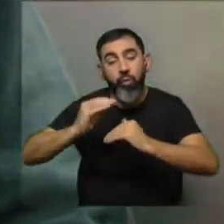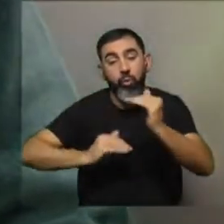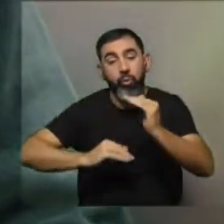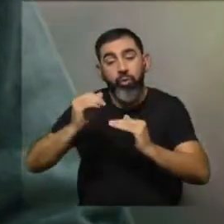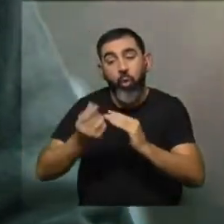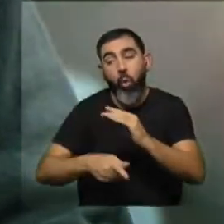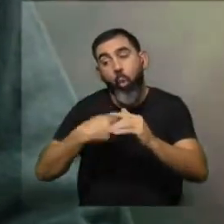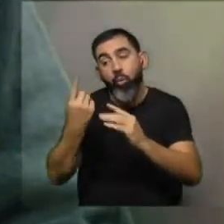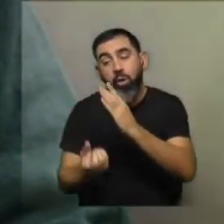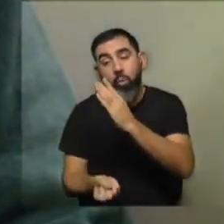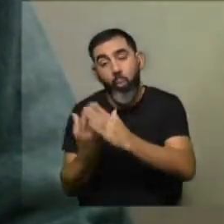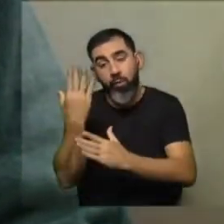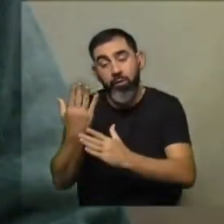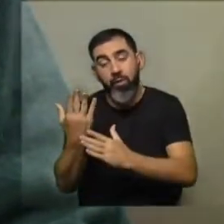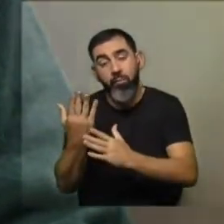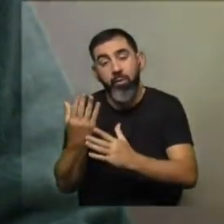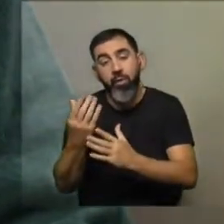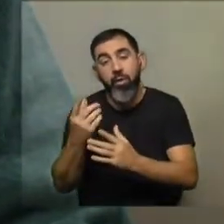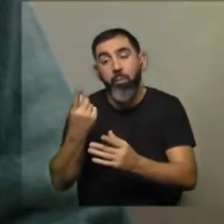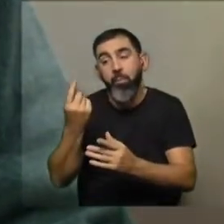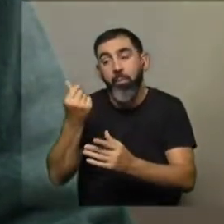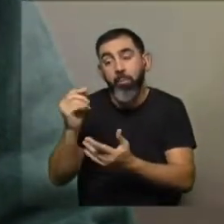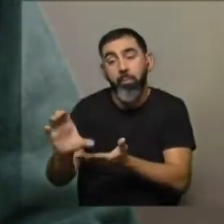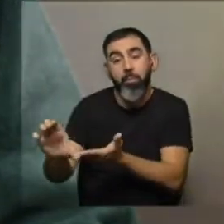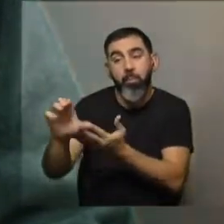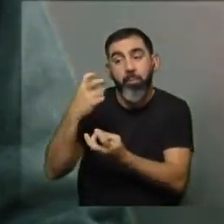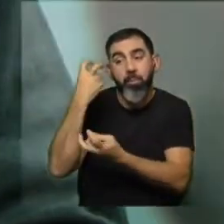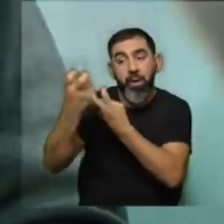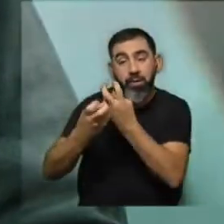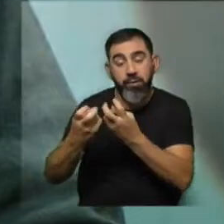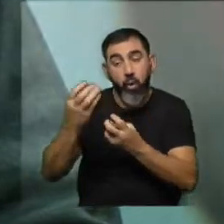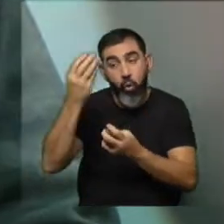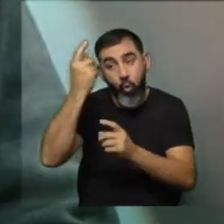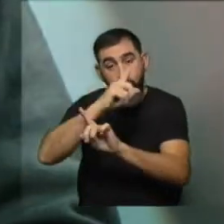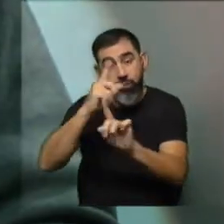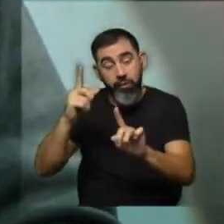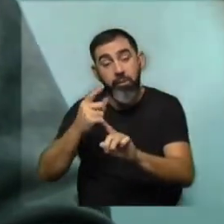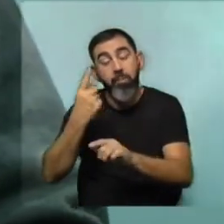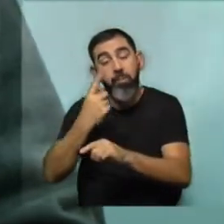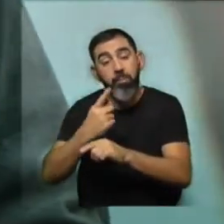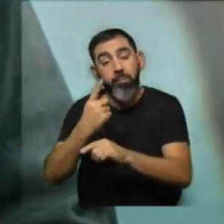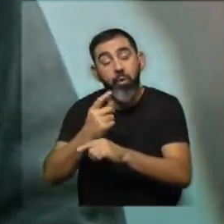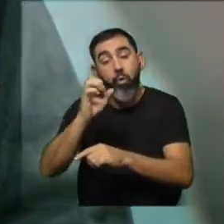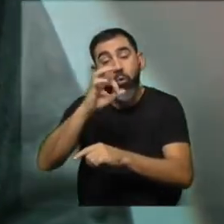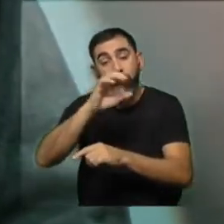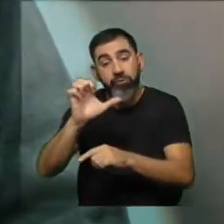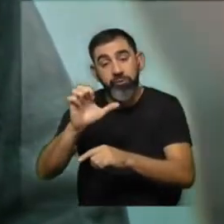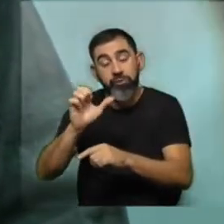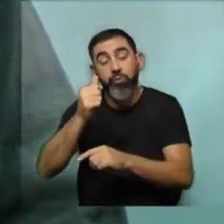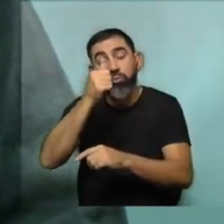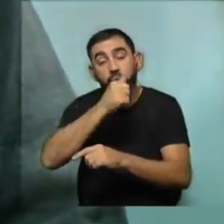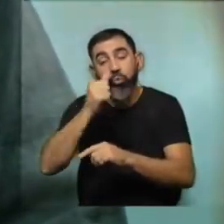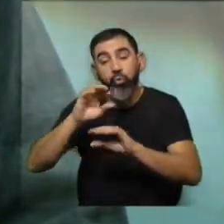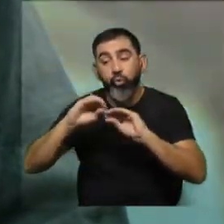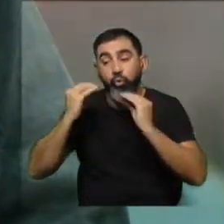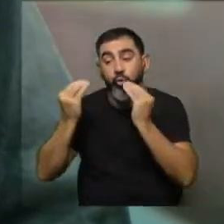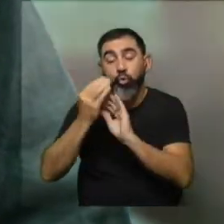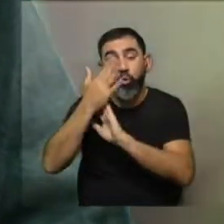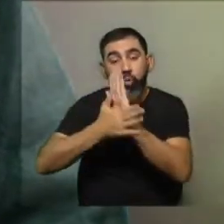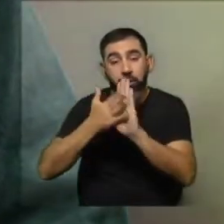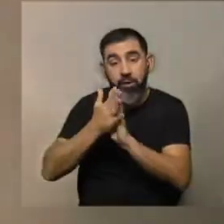fuente alternativa, pero ahí habría que conseguir los recursos. Claro. No olvidemos que tenemos que atender, tiene OCE, que atender la totalidad del